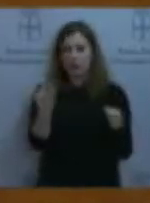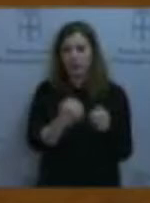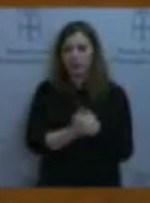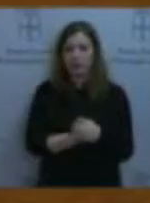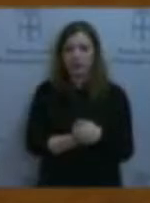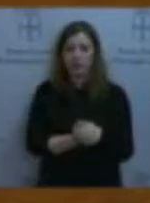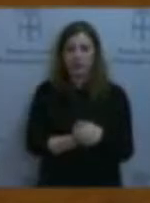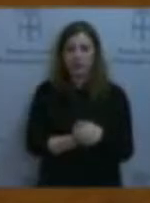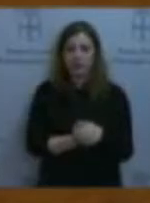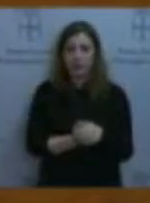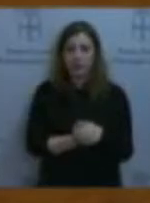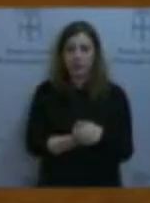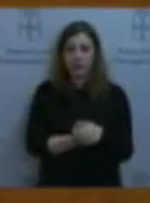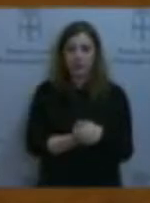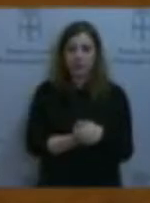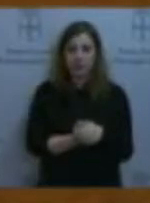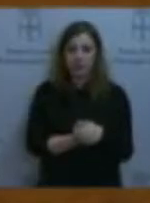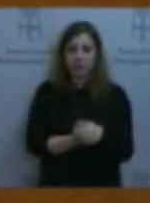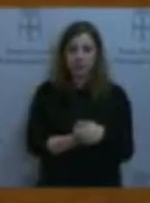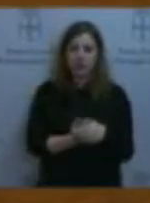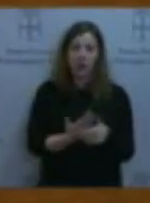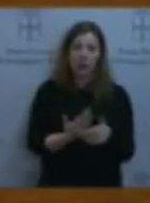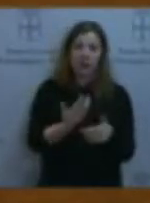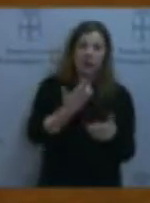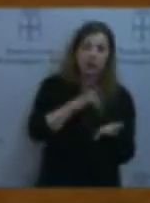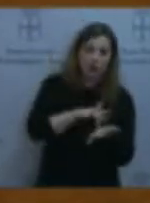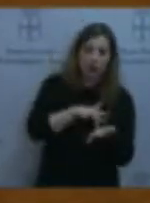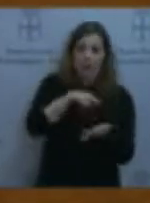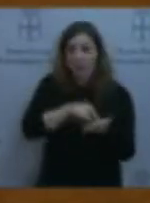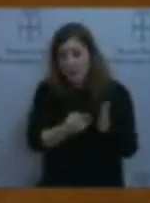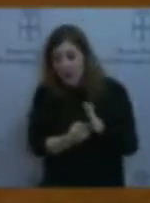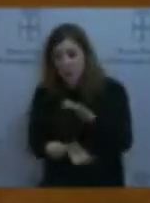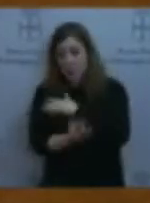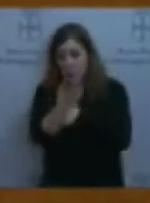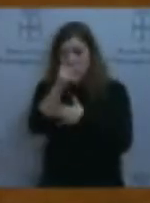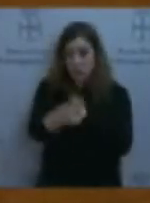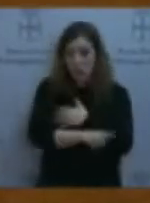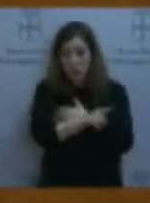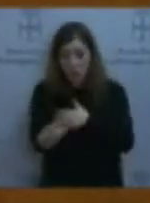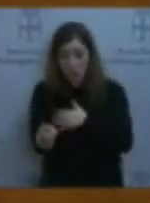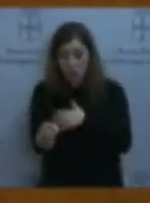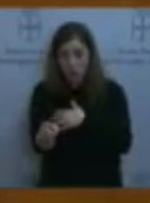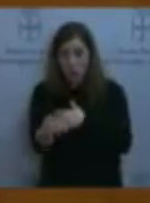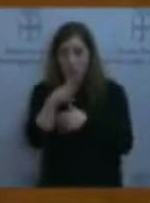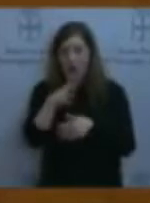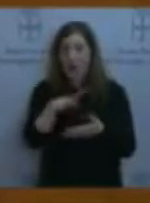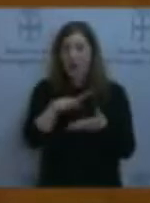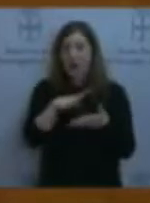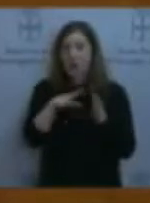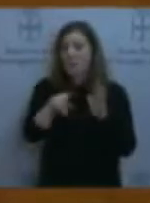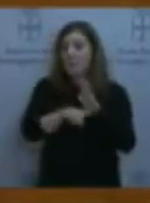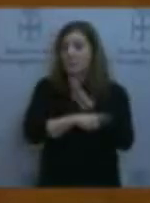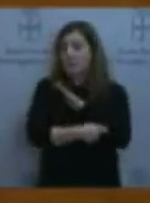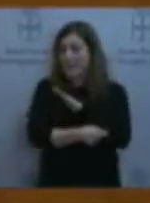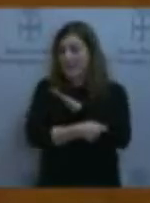non chega este plan, que esto sea excusa para no aplicar medidas de forma inmediata, ¿no? Y aquí ya empezamos a